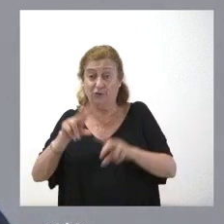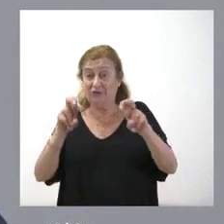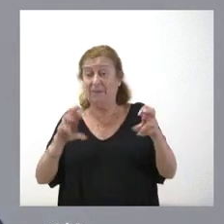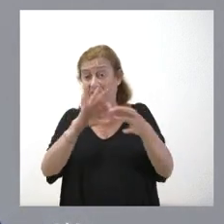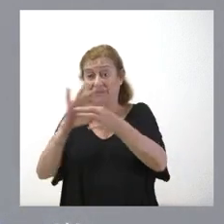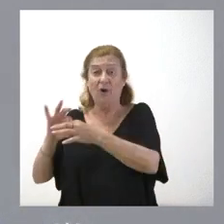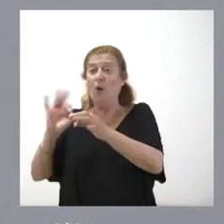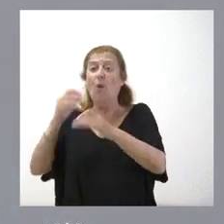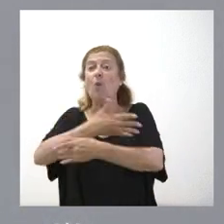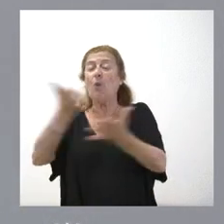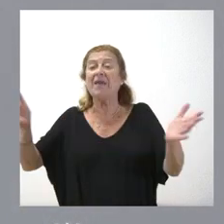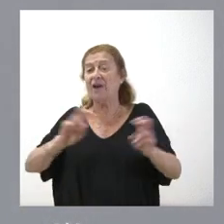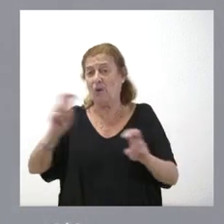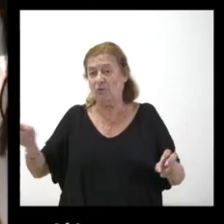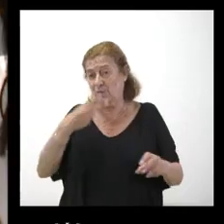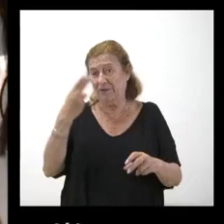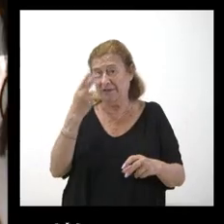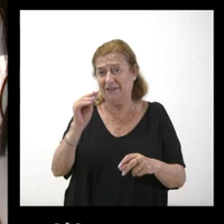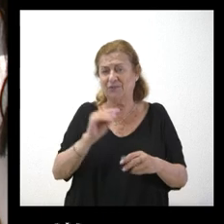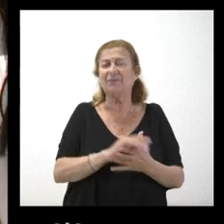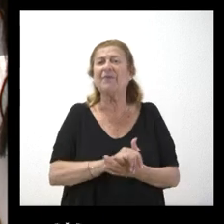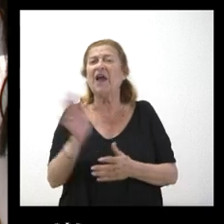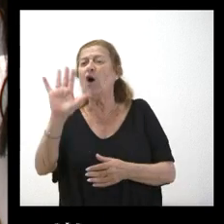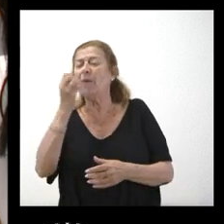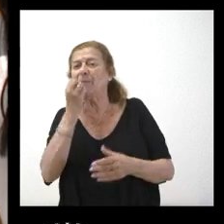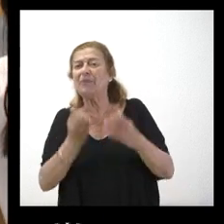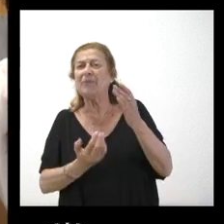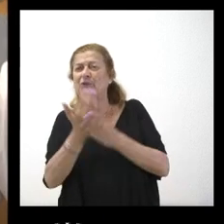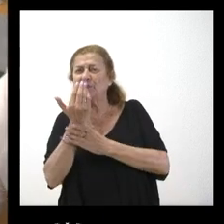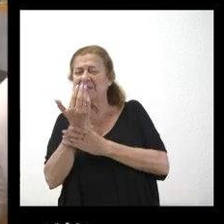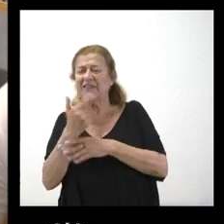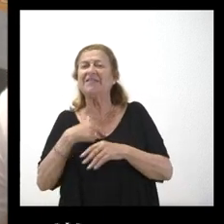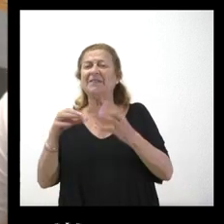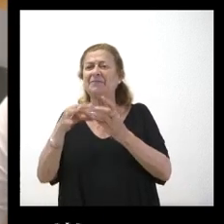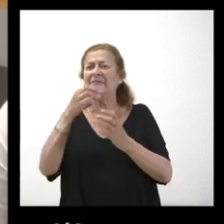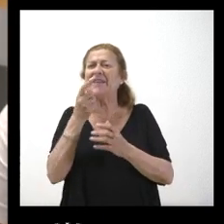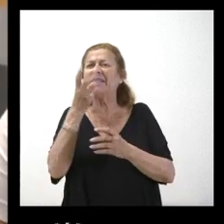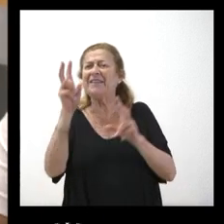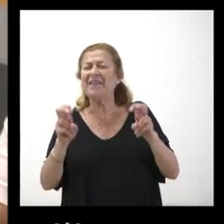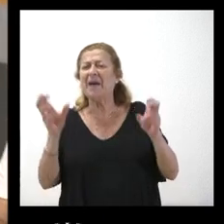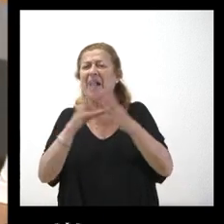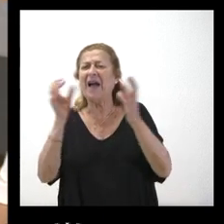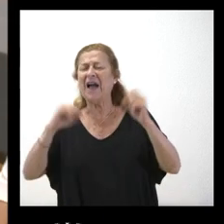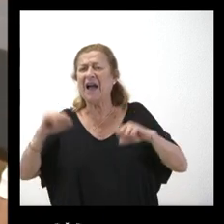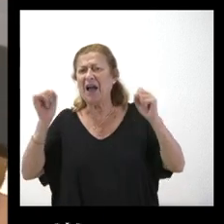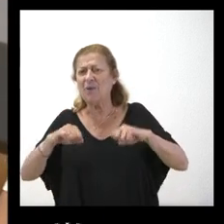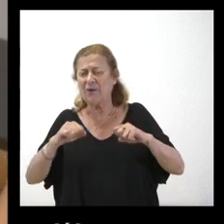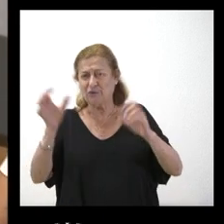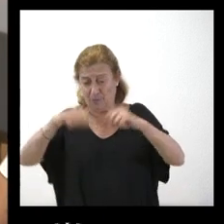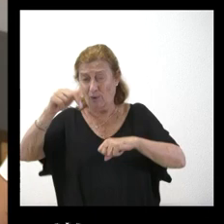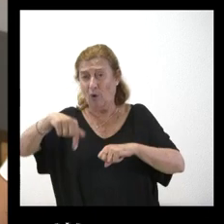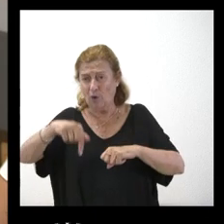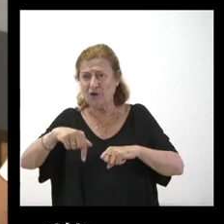o sobre cualquier otro que sea de su interés sí Hola qué tal Muy buenos días tenía varias cuestiones sobre los acuerdos aprobados hoy